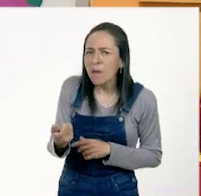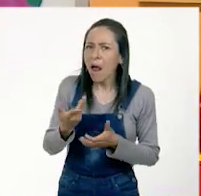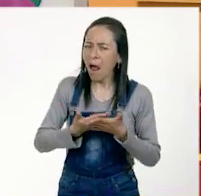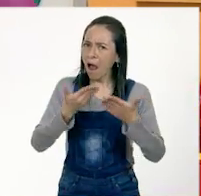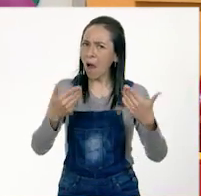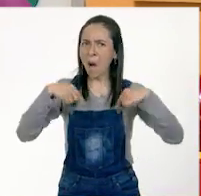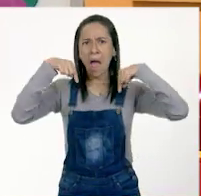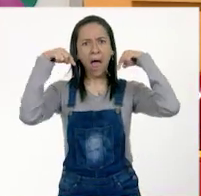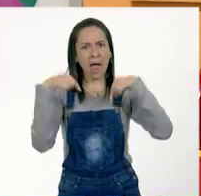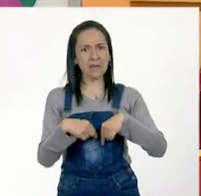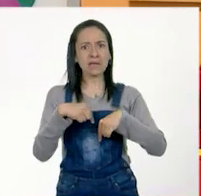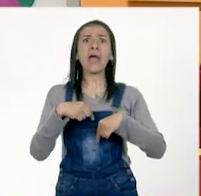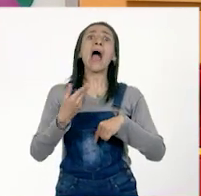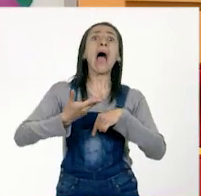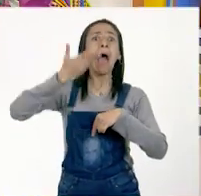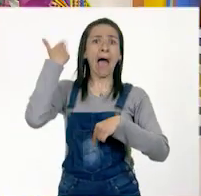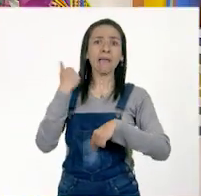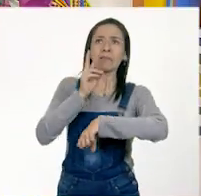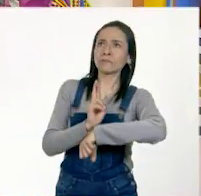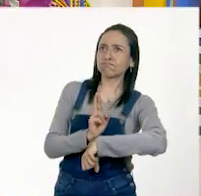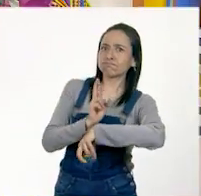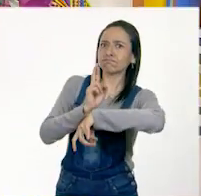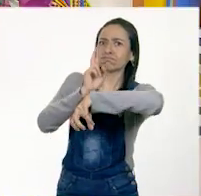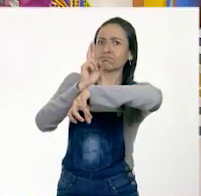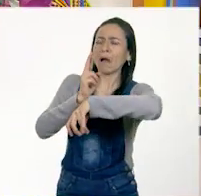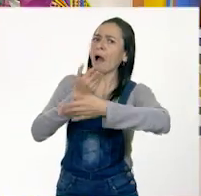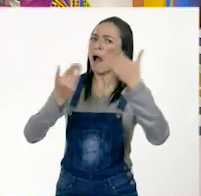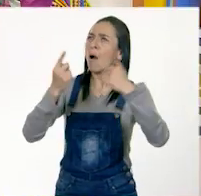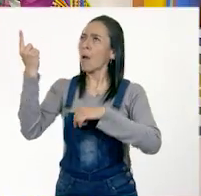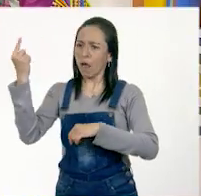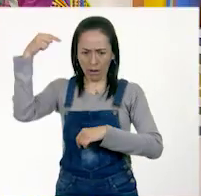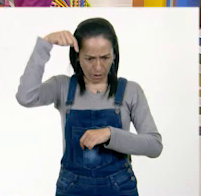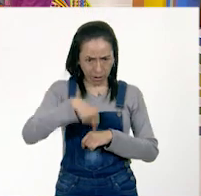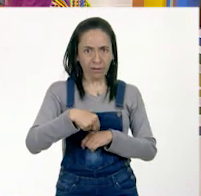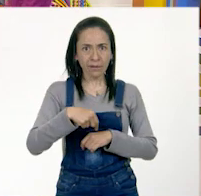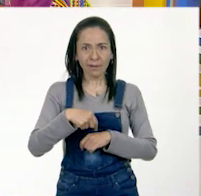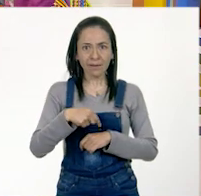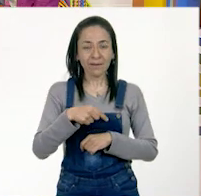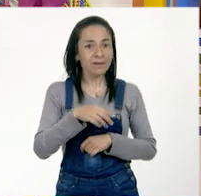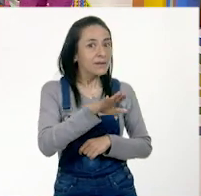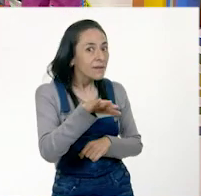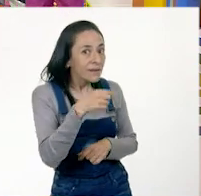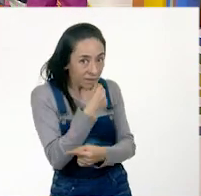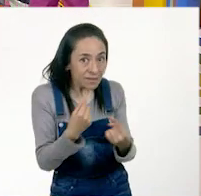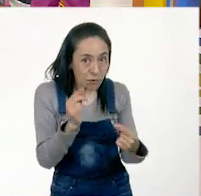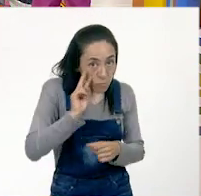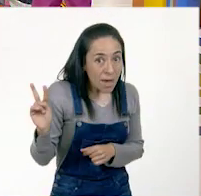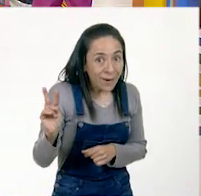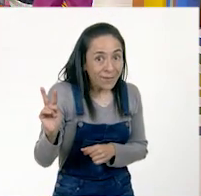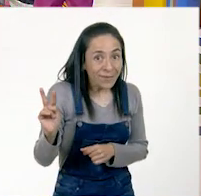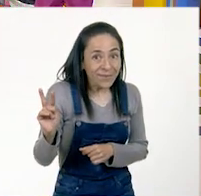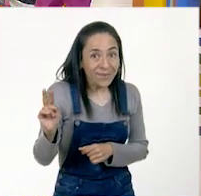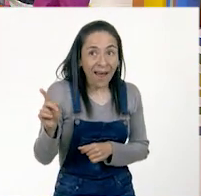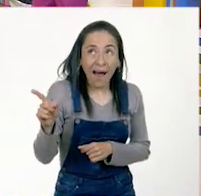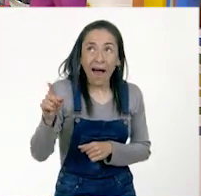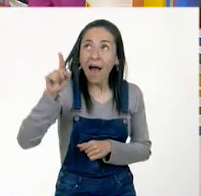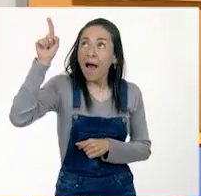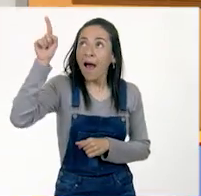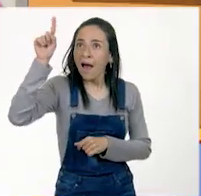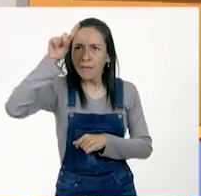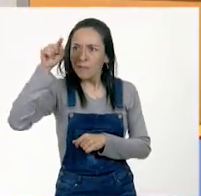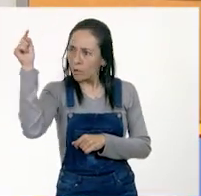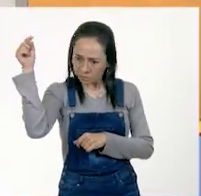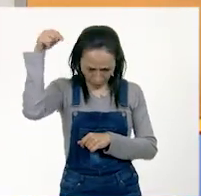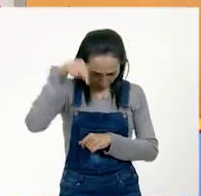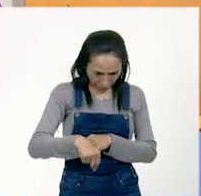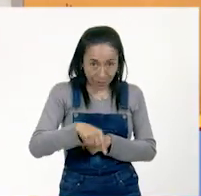nave espacial hasta aquí? Sí, niños, ¿ustedes se dieron cuenta de todo eso? ¿Pudieron verlo? Sí. ¡Claro!